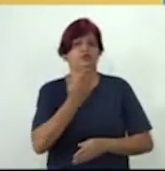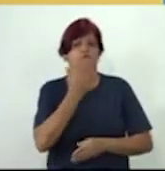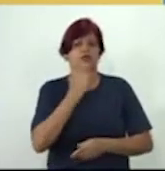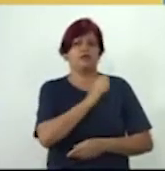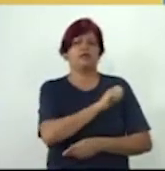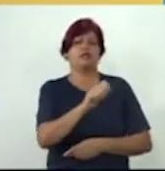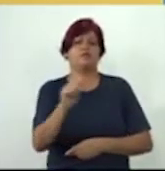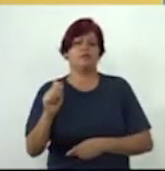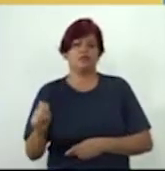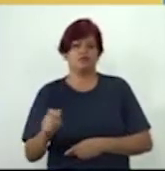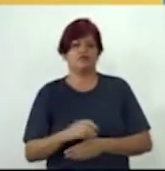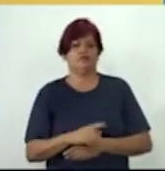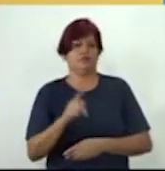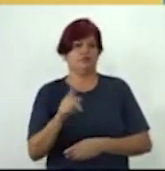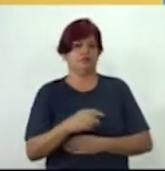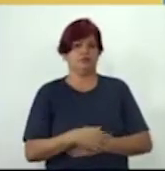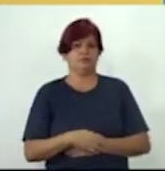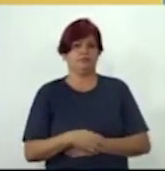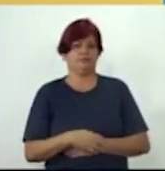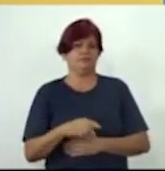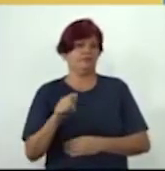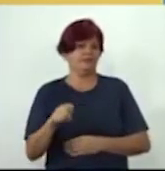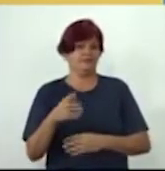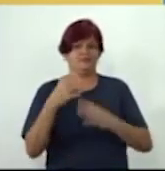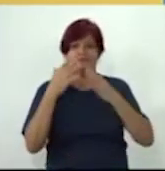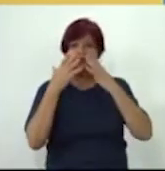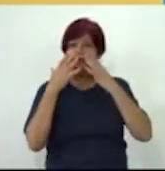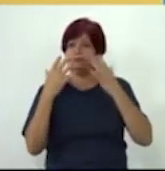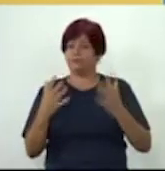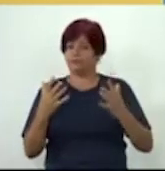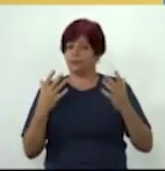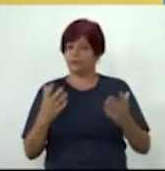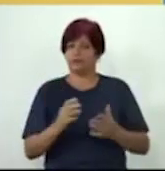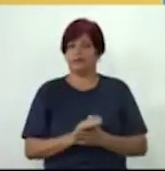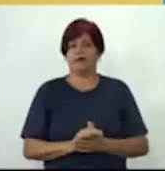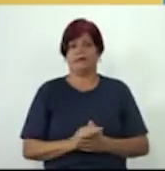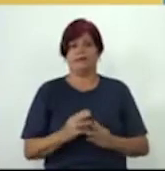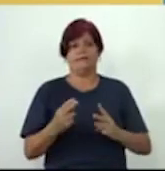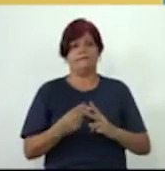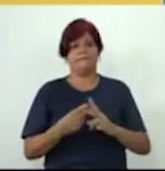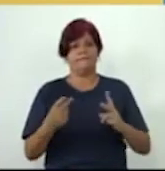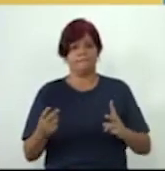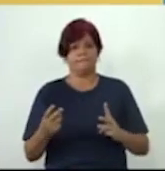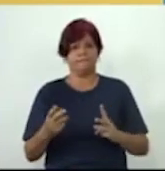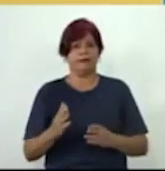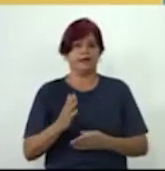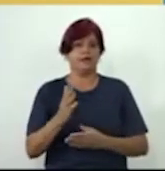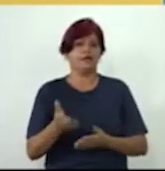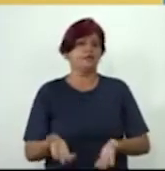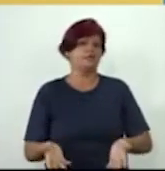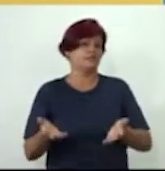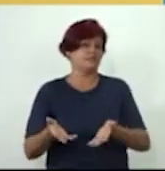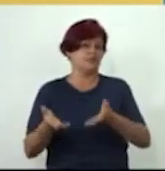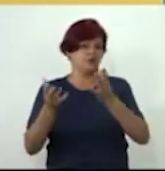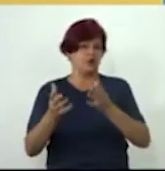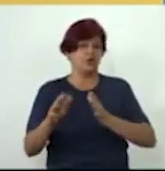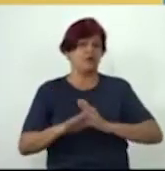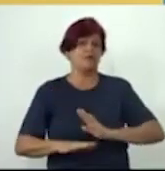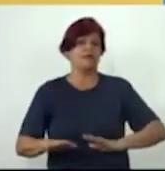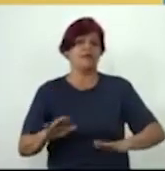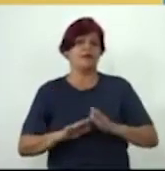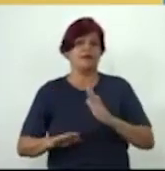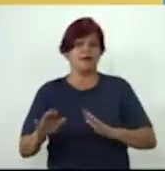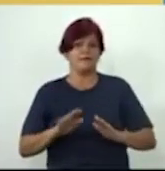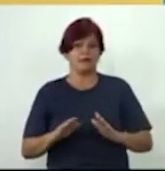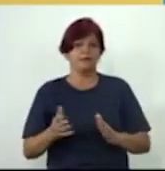según corresponda. Esto es muy importante para que puedan ir avanzando en la preparación y